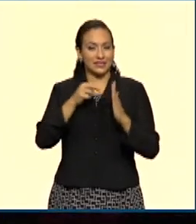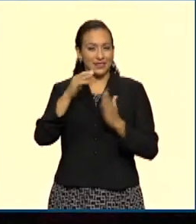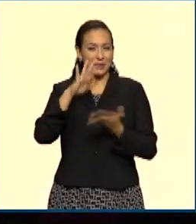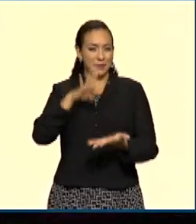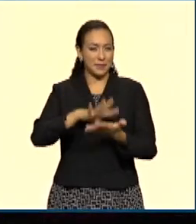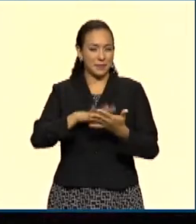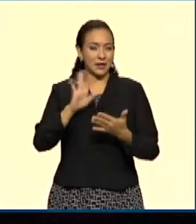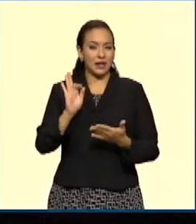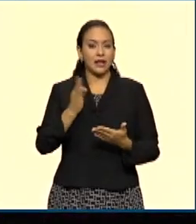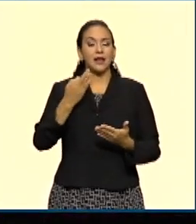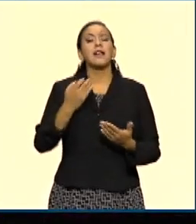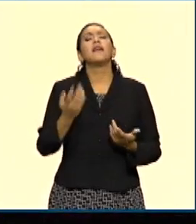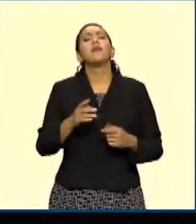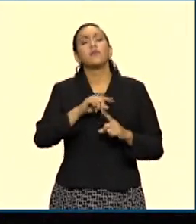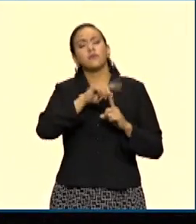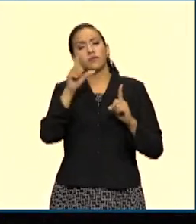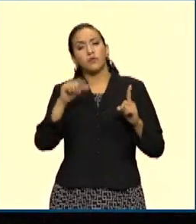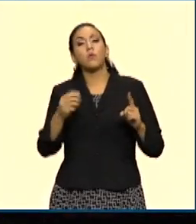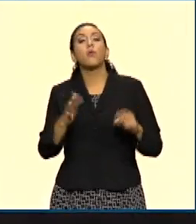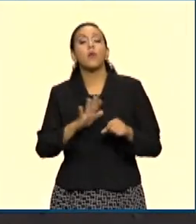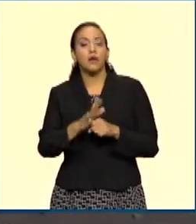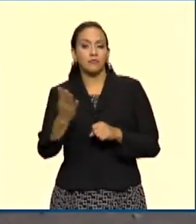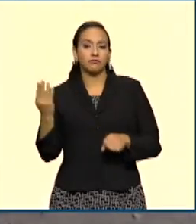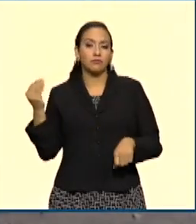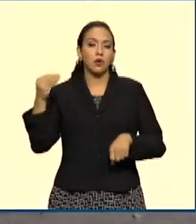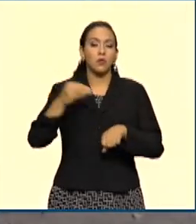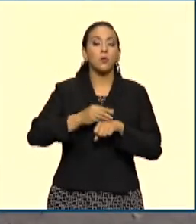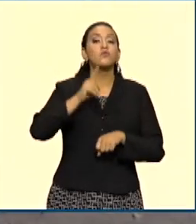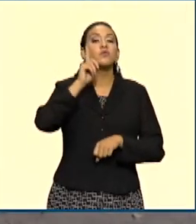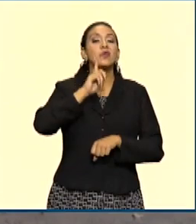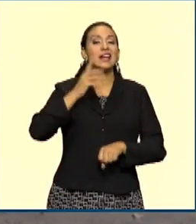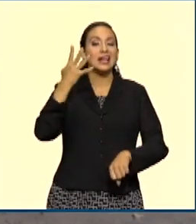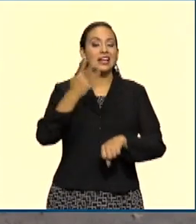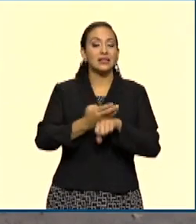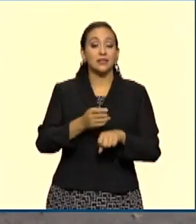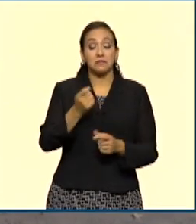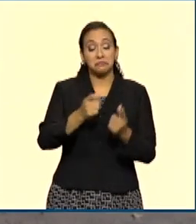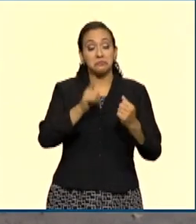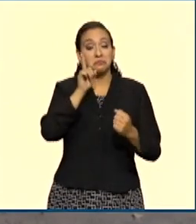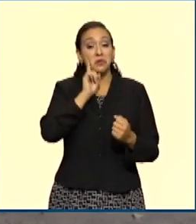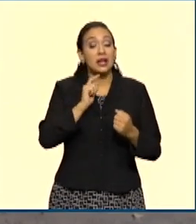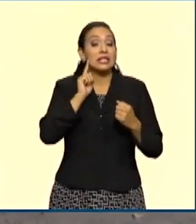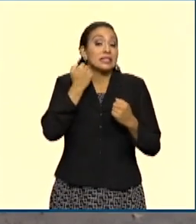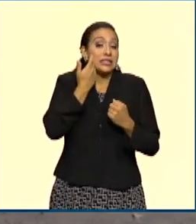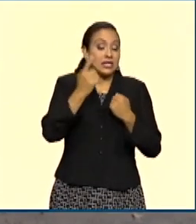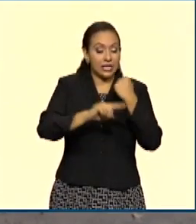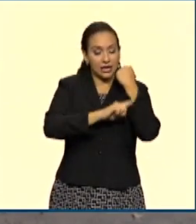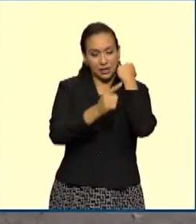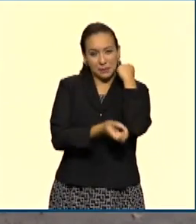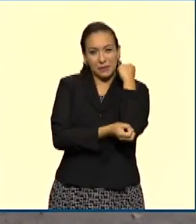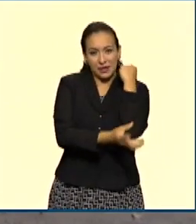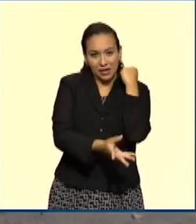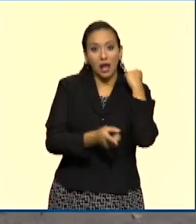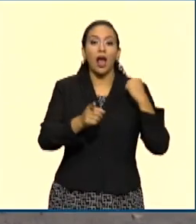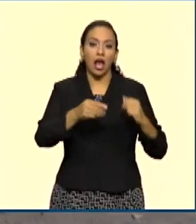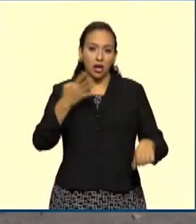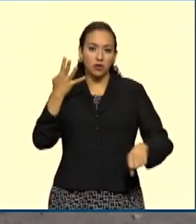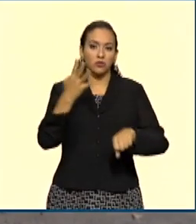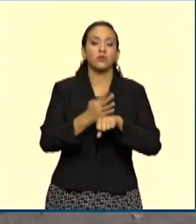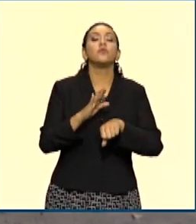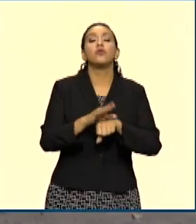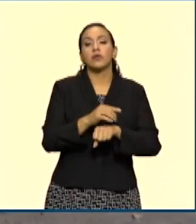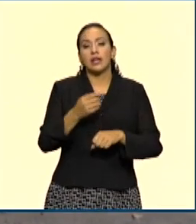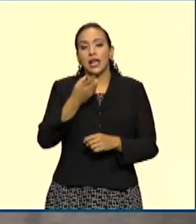que criminalizan e imponen penas a las mujeres que deciden interrumpir su embarazo por atentar contra los derechos al